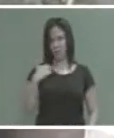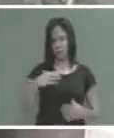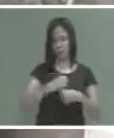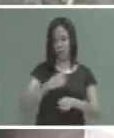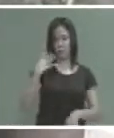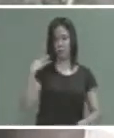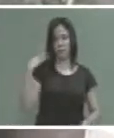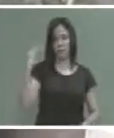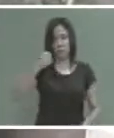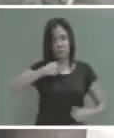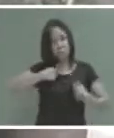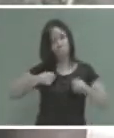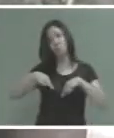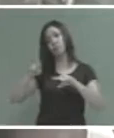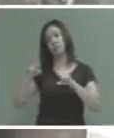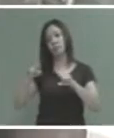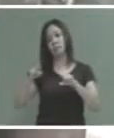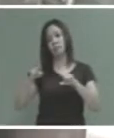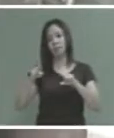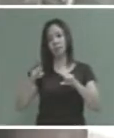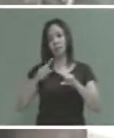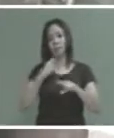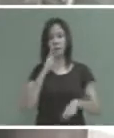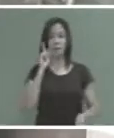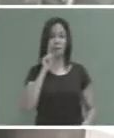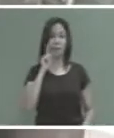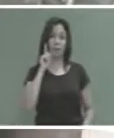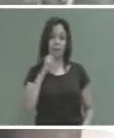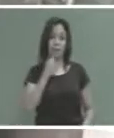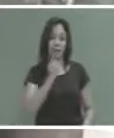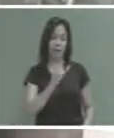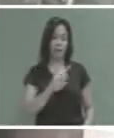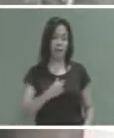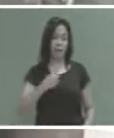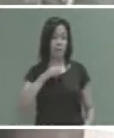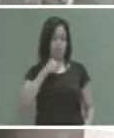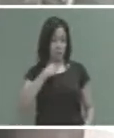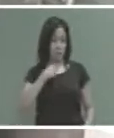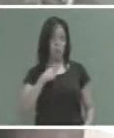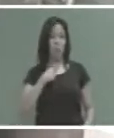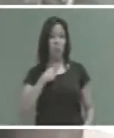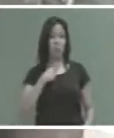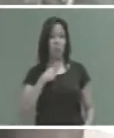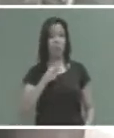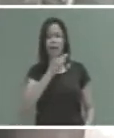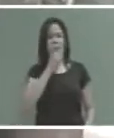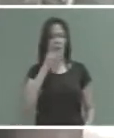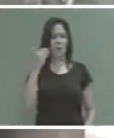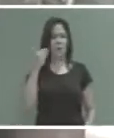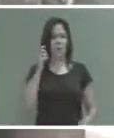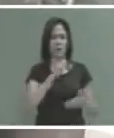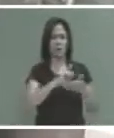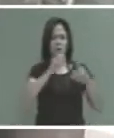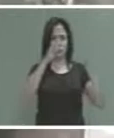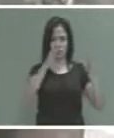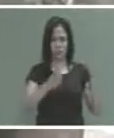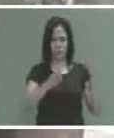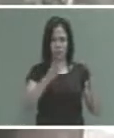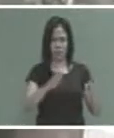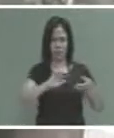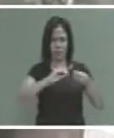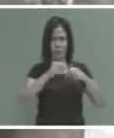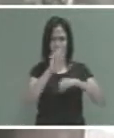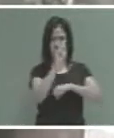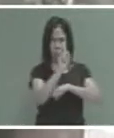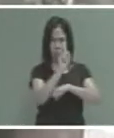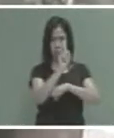fui, y parecía mentira, el mejor alumno de la promoción nuestra, que era número uno,